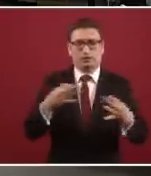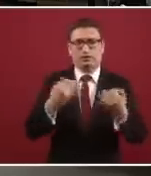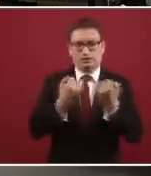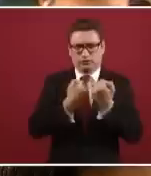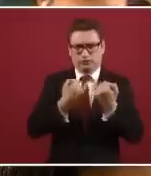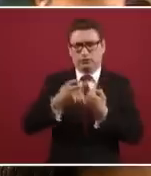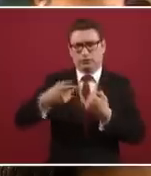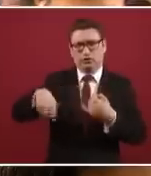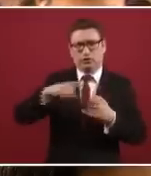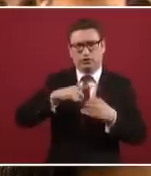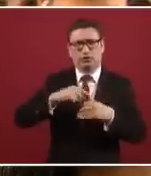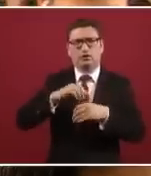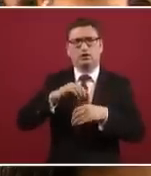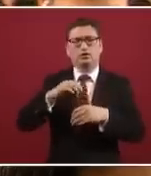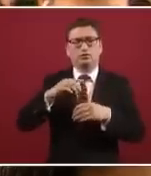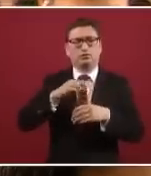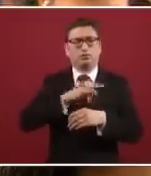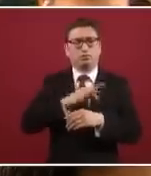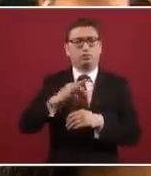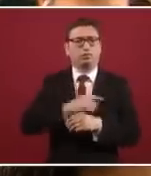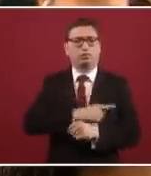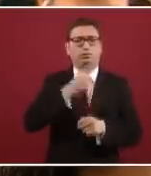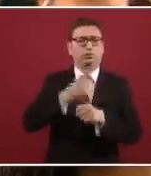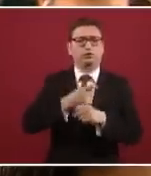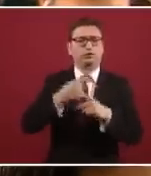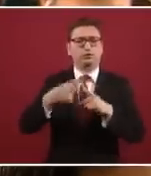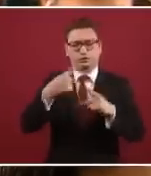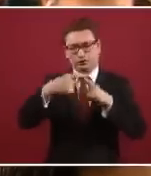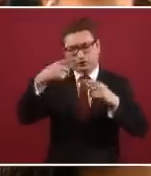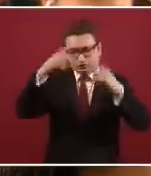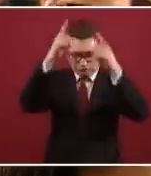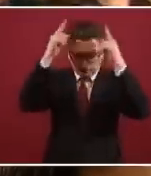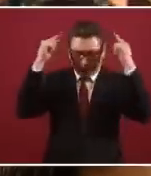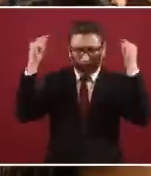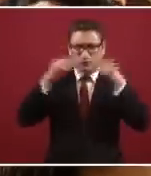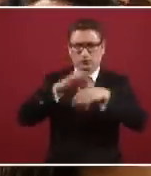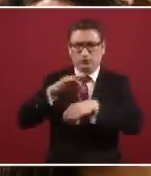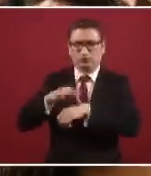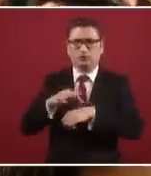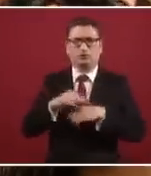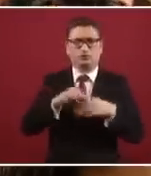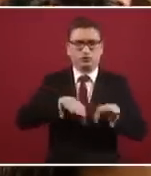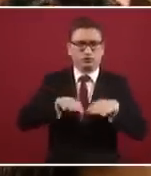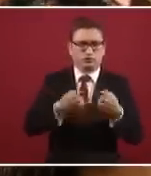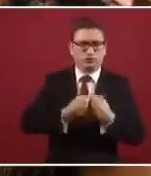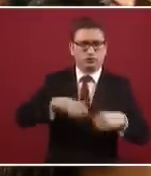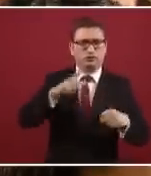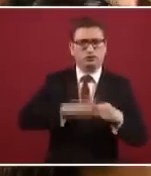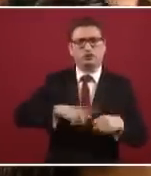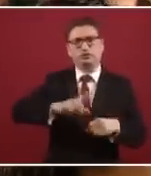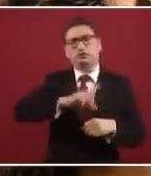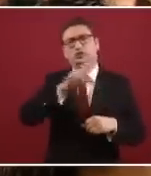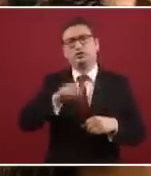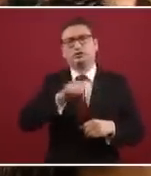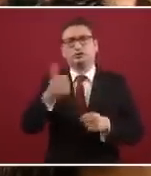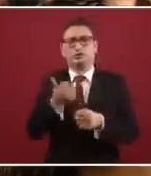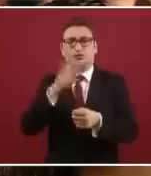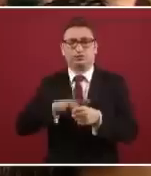privilegie primero a las enfermeras, a los médicos, a los psicólogos, a las trabajadoras sociales y después al personal